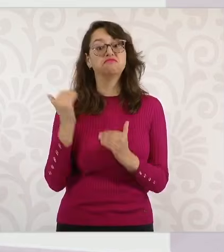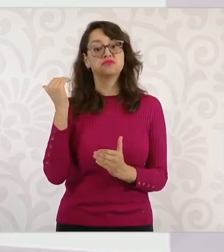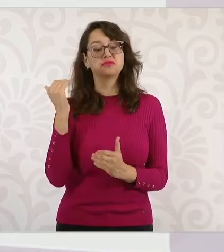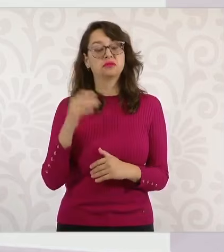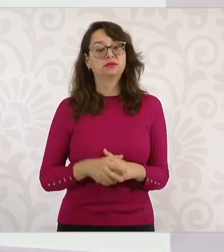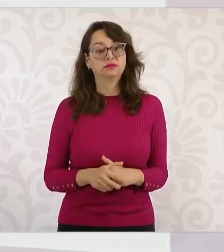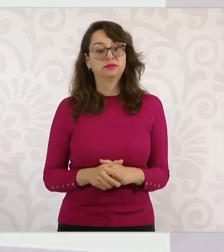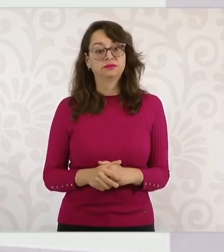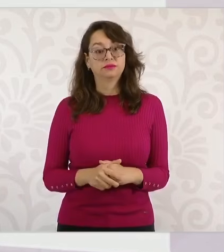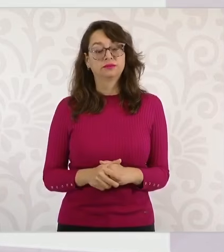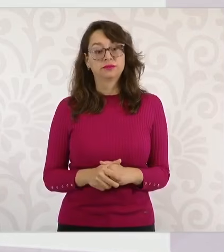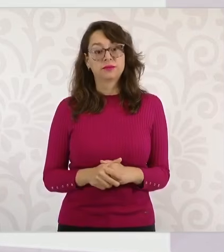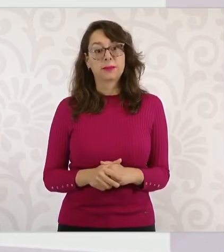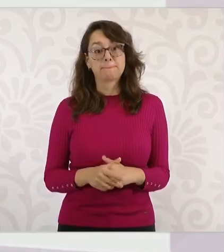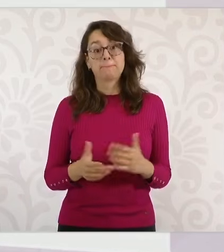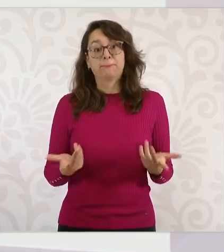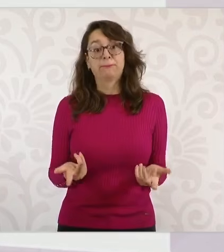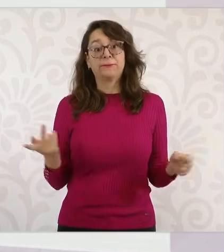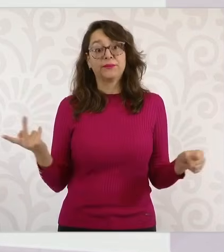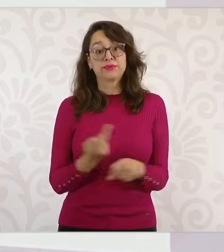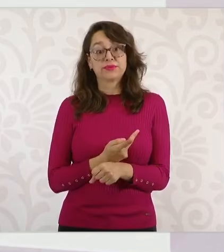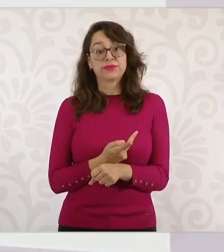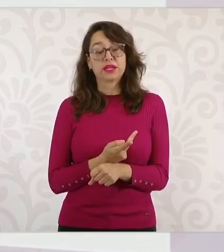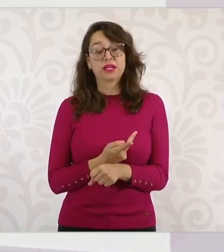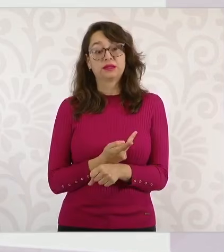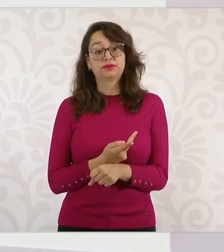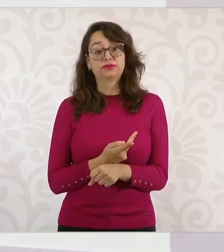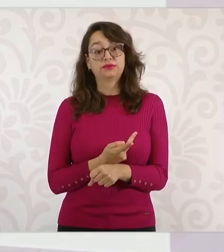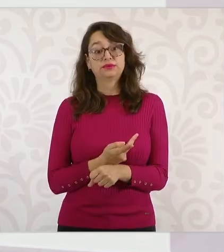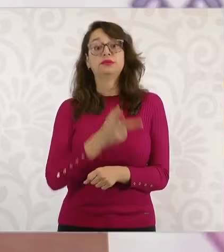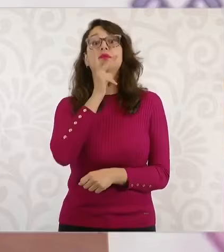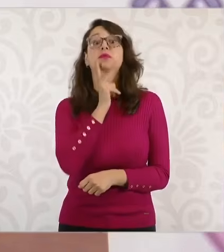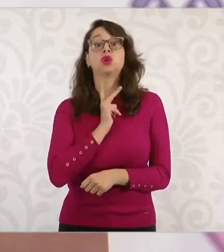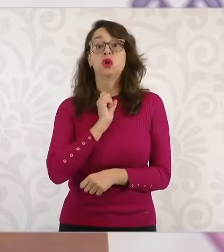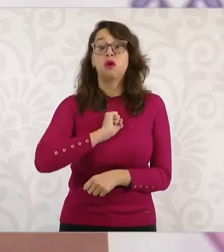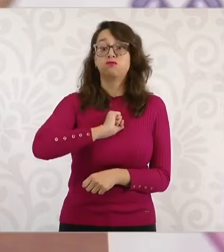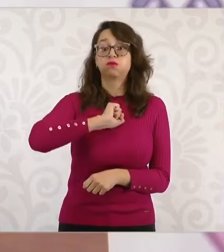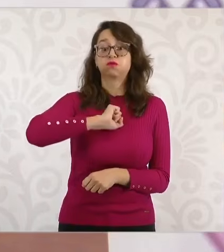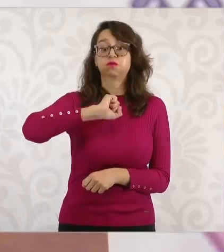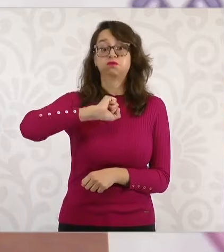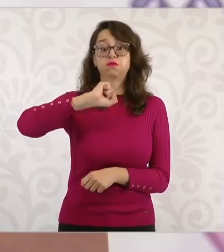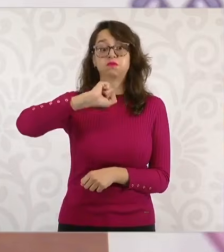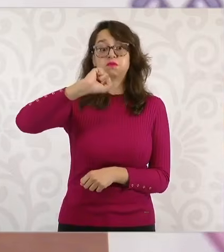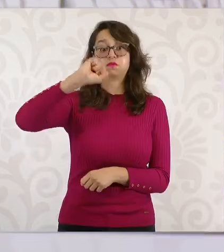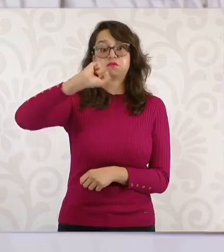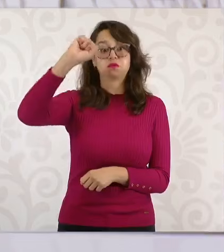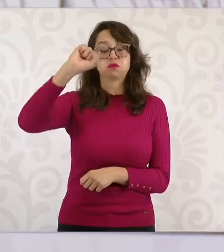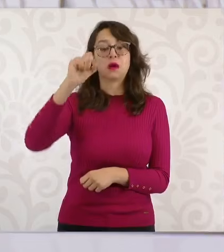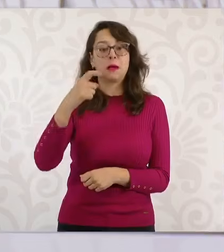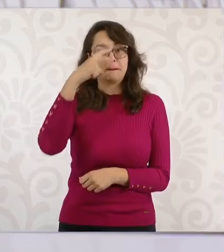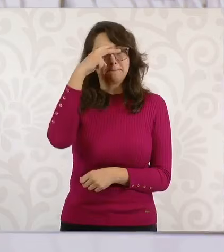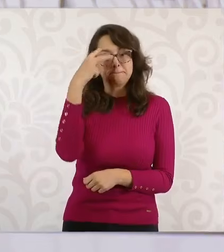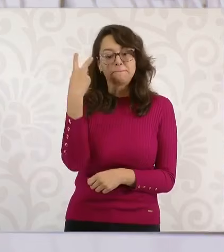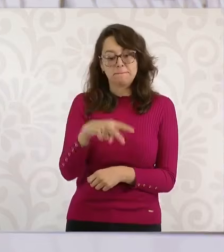Y ustedes saben que frente a aumentos muy grandes en el precio del petróleo, México tiene ya determinado un